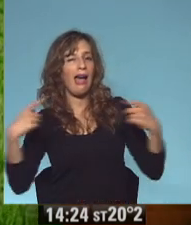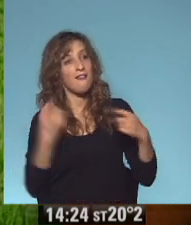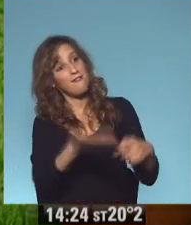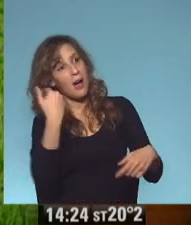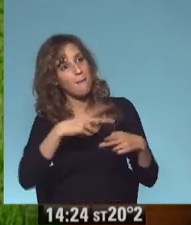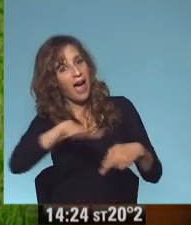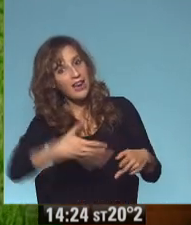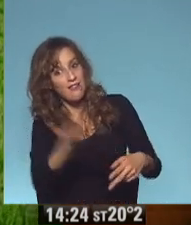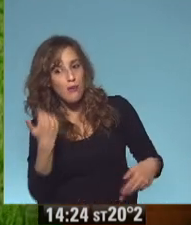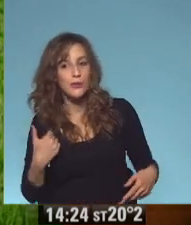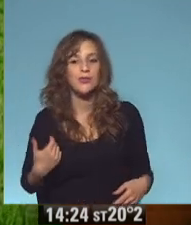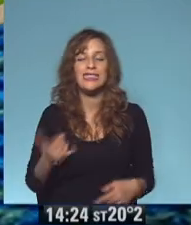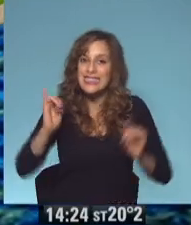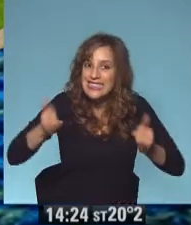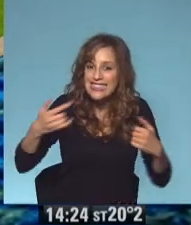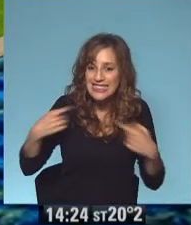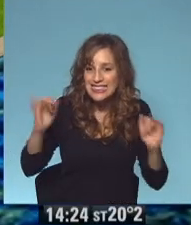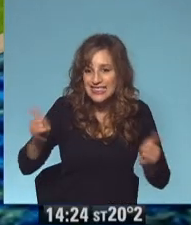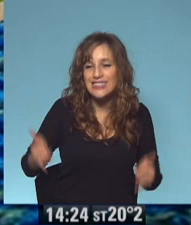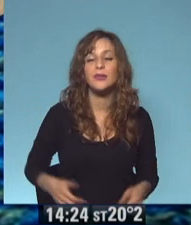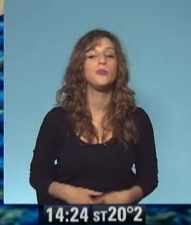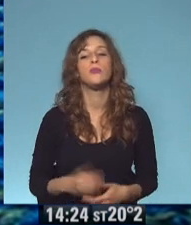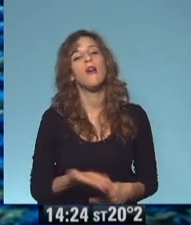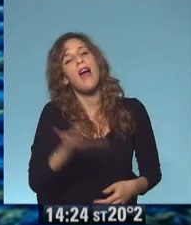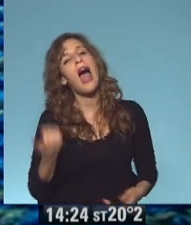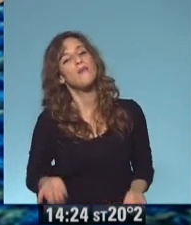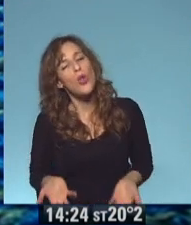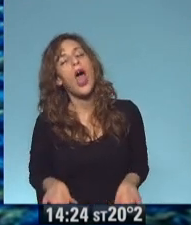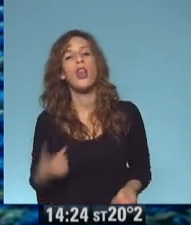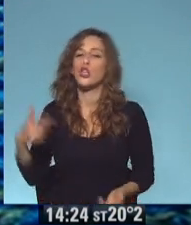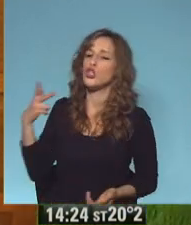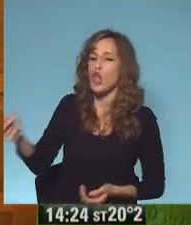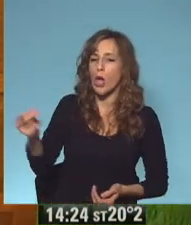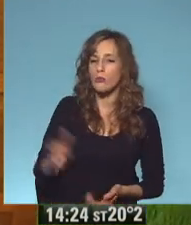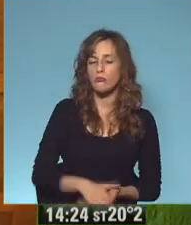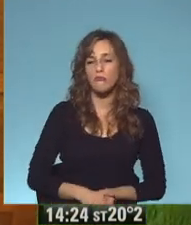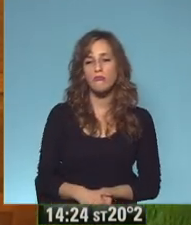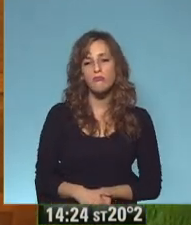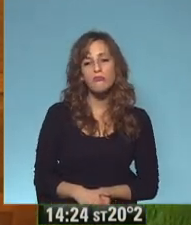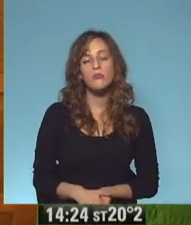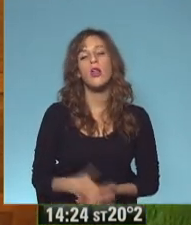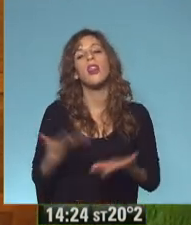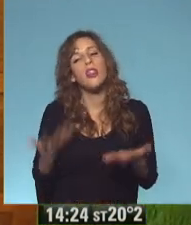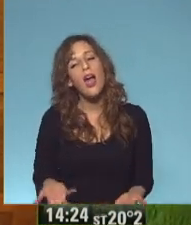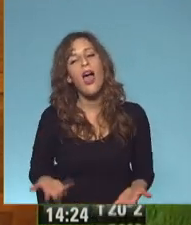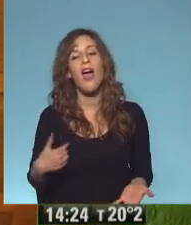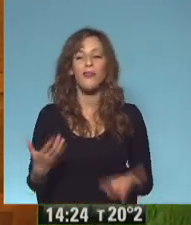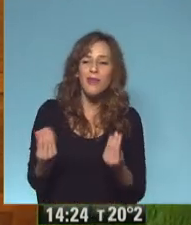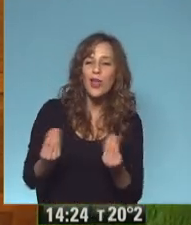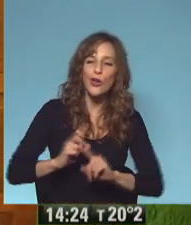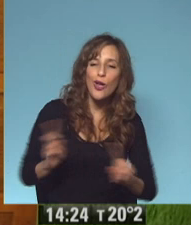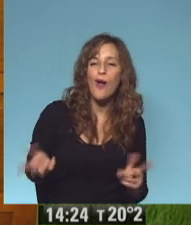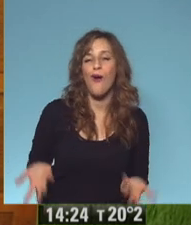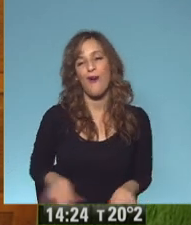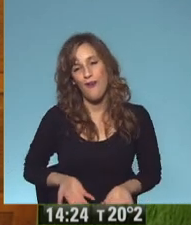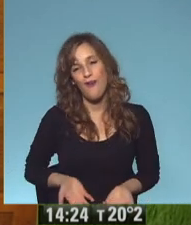¡Dale, Alterio, acompáñanos! No, no y no. No tengas miedo. Si subimos